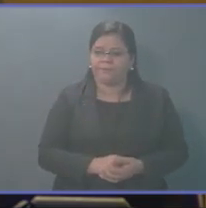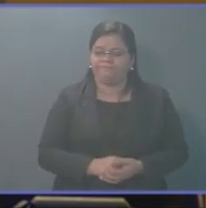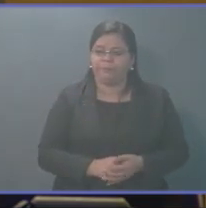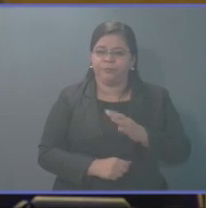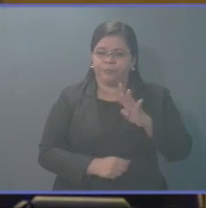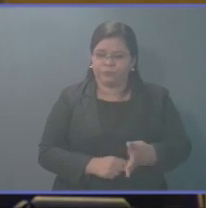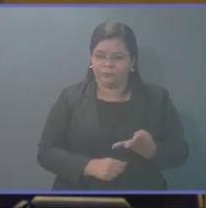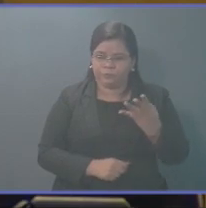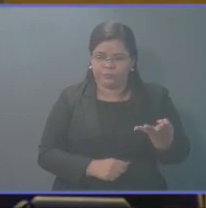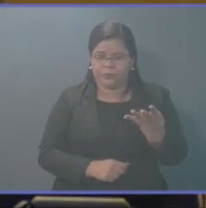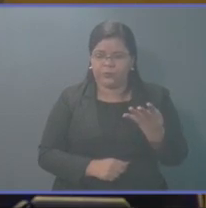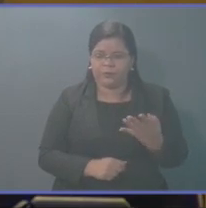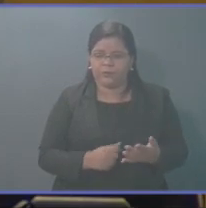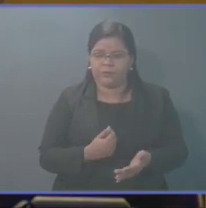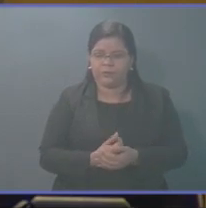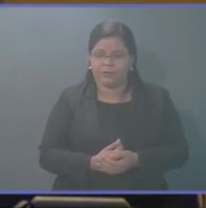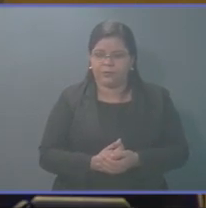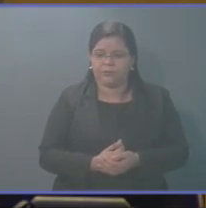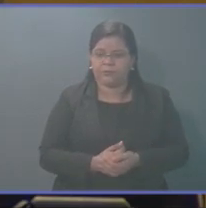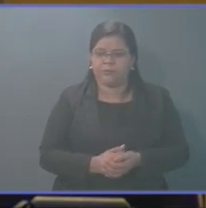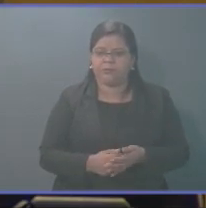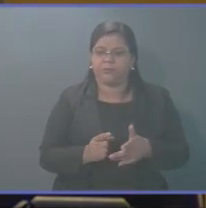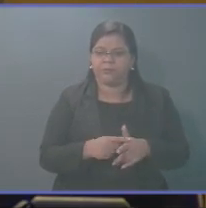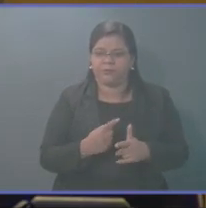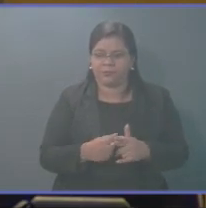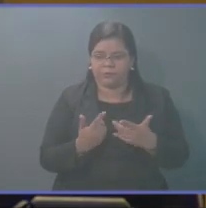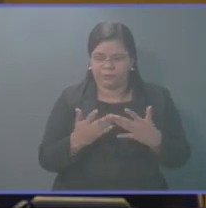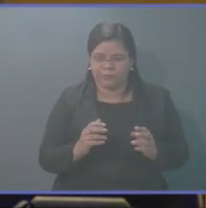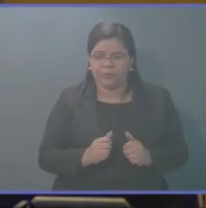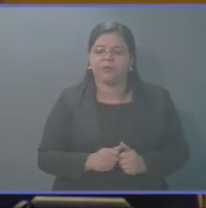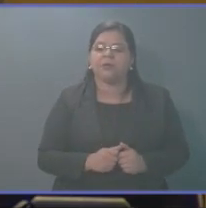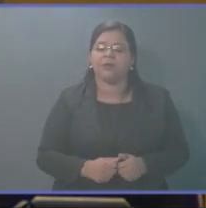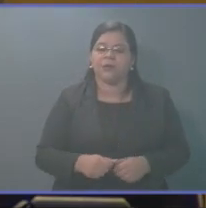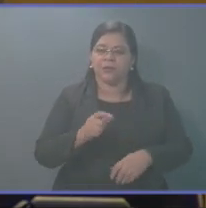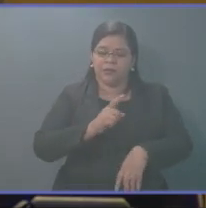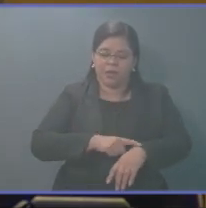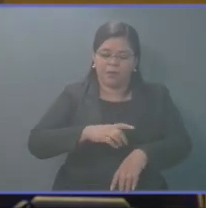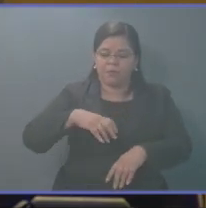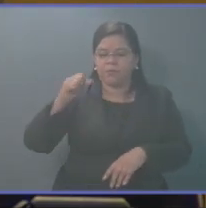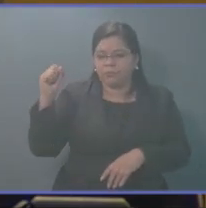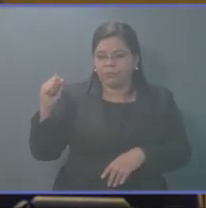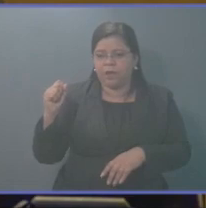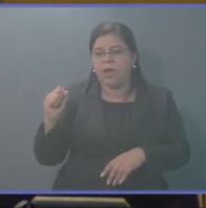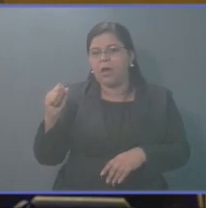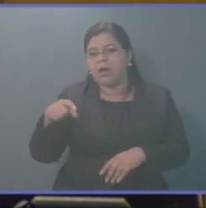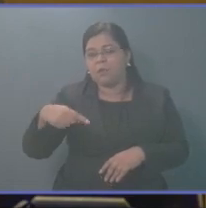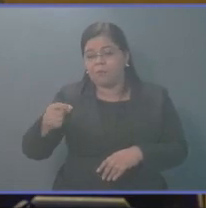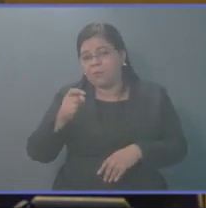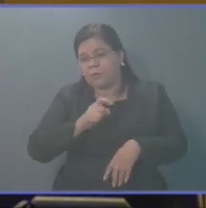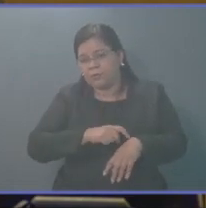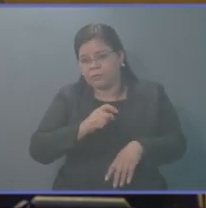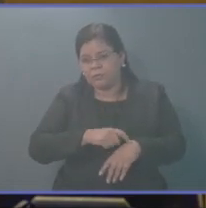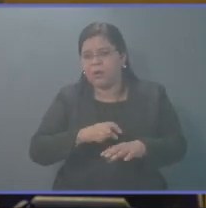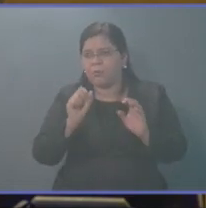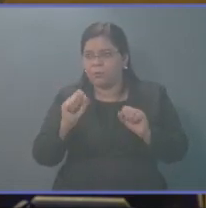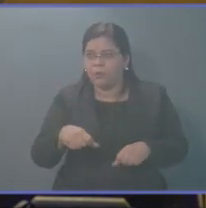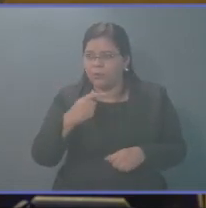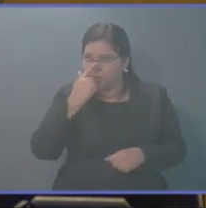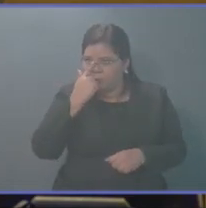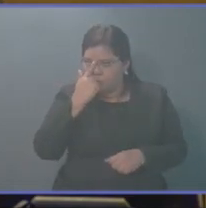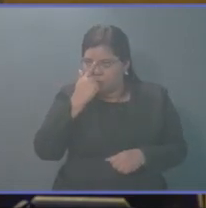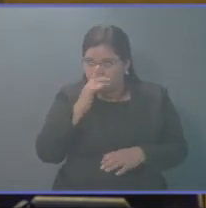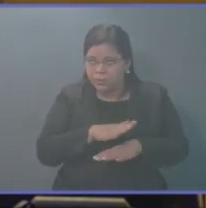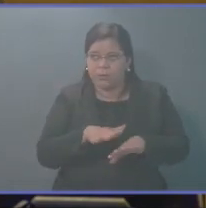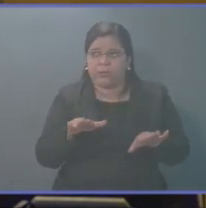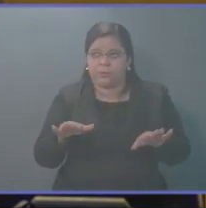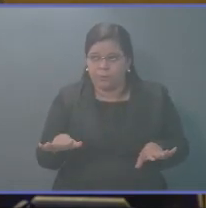4. El presidente podrá declarar receso por el tiempo que estime conveniente. 5.